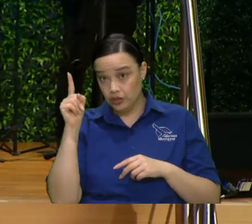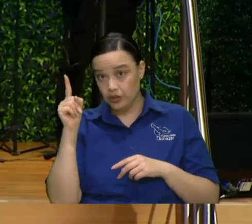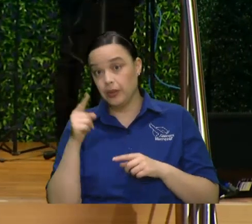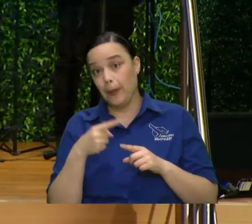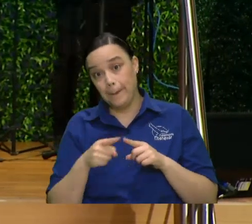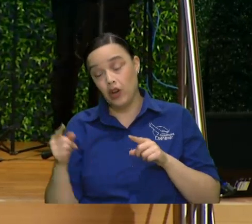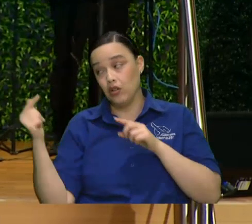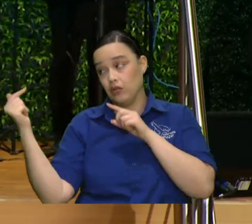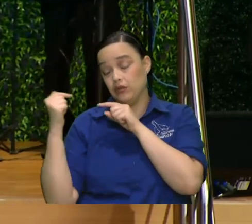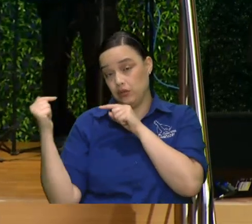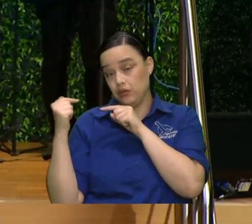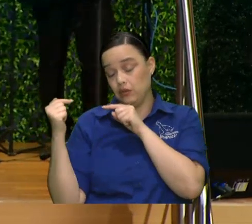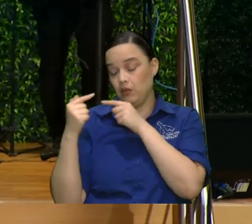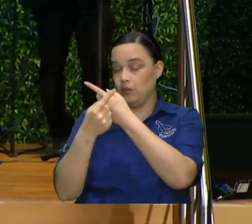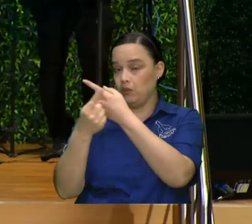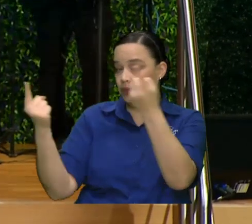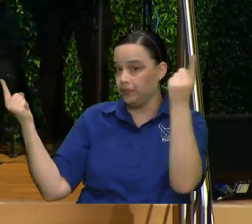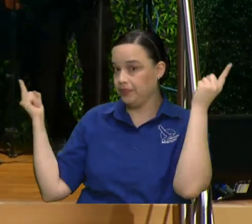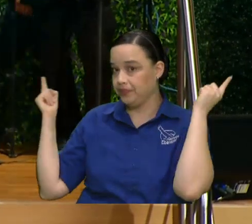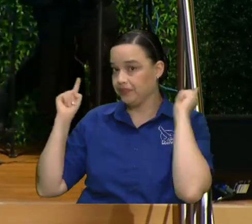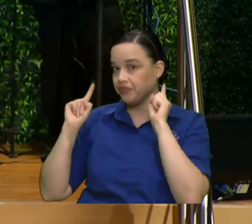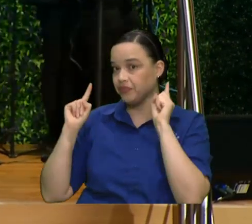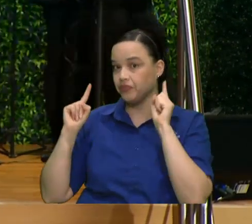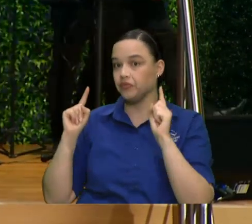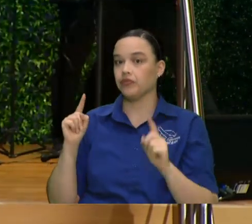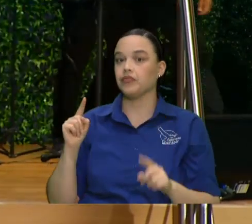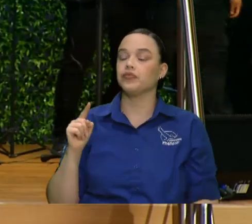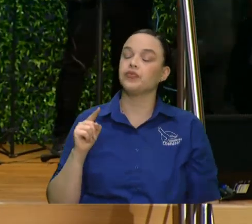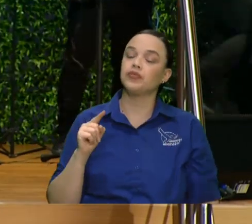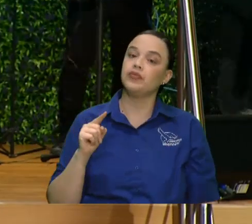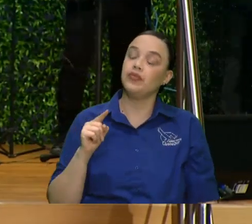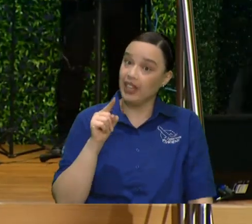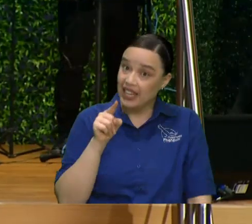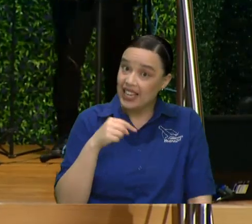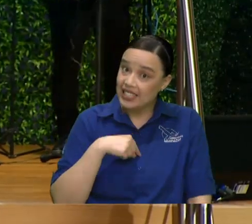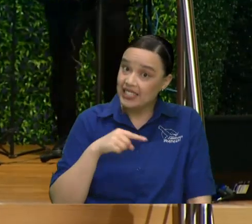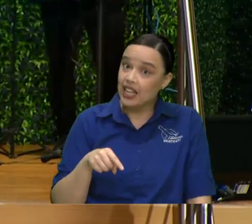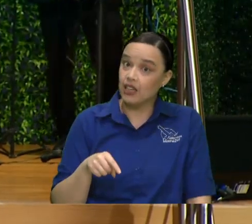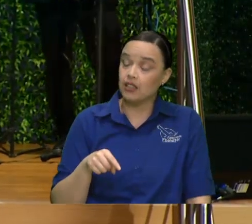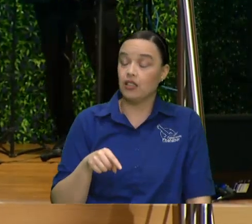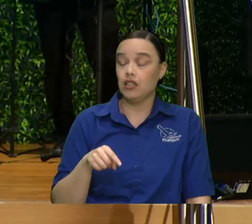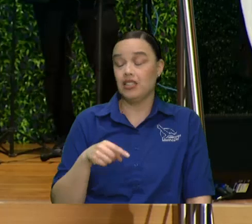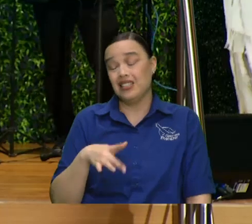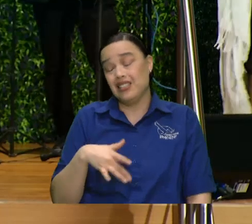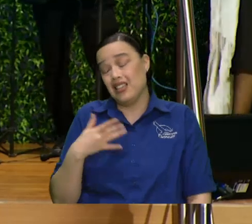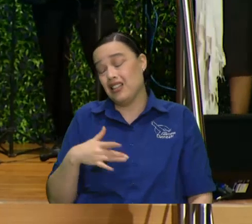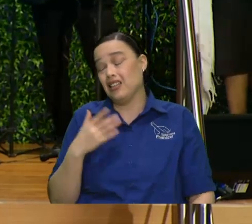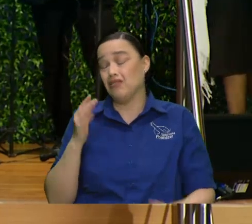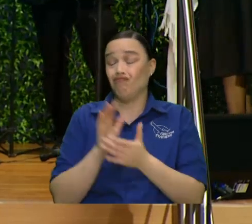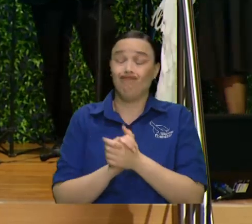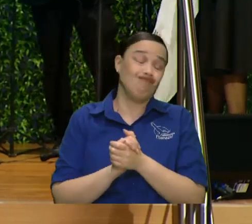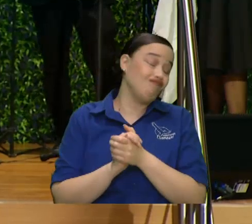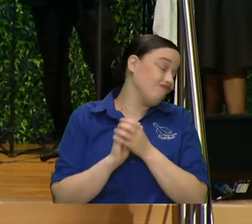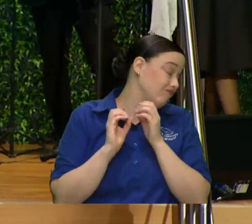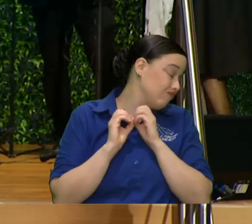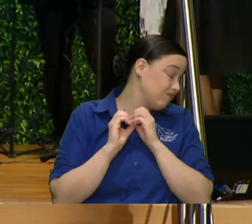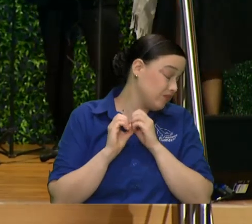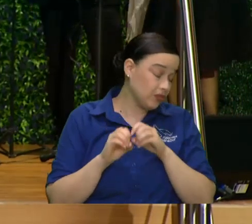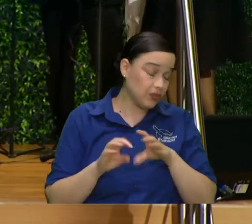enemigos los han estado acelerando y ahí los tienen y sienten que el matrimonio se les terminó sienten que ya no hay